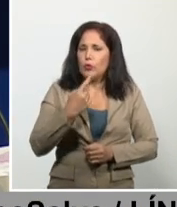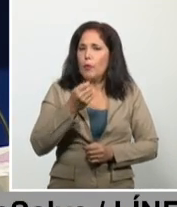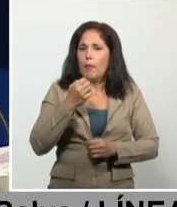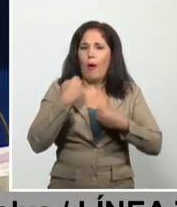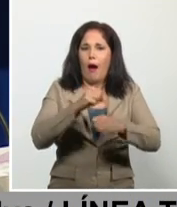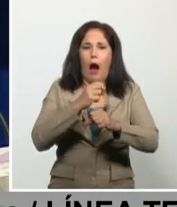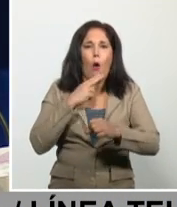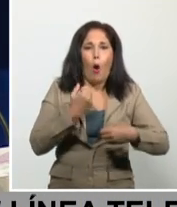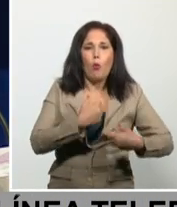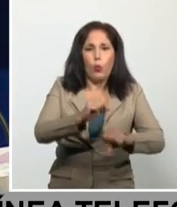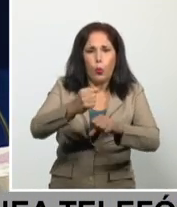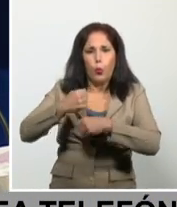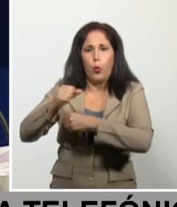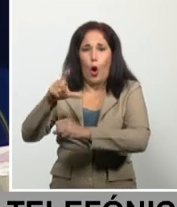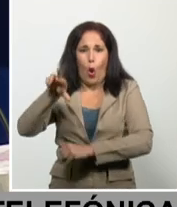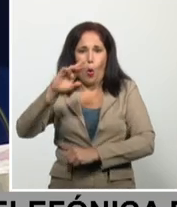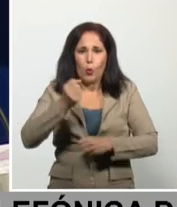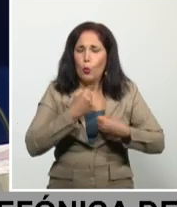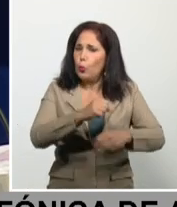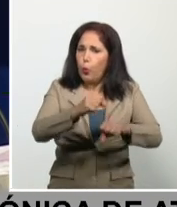baldeando con agua con cloro